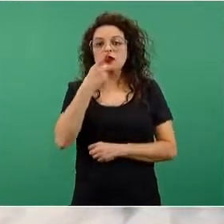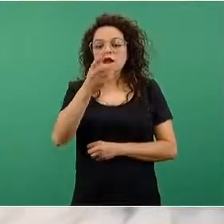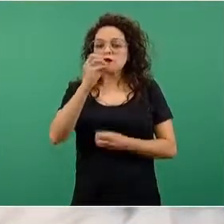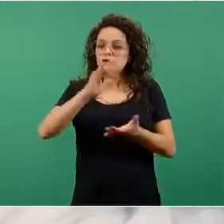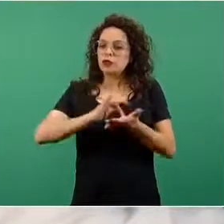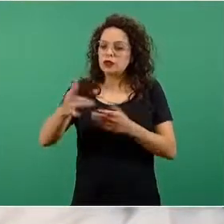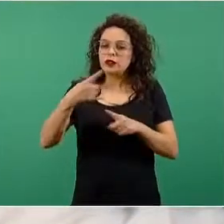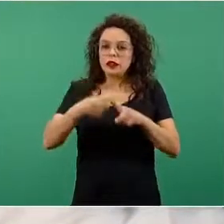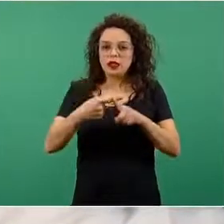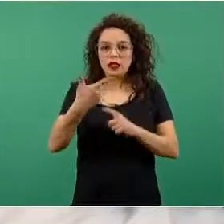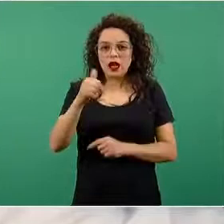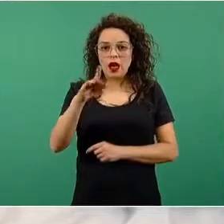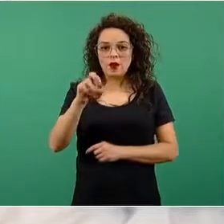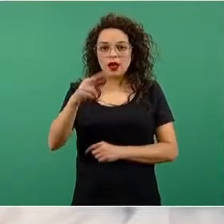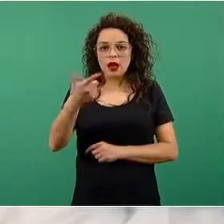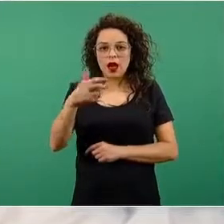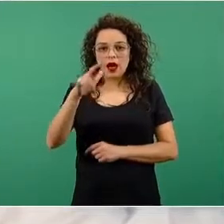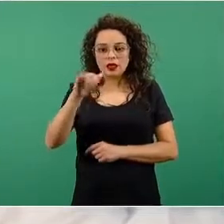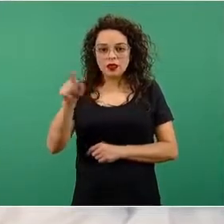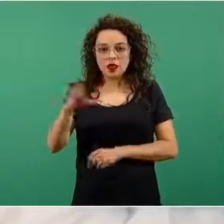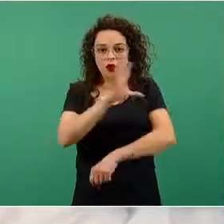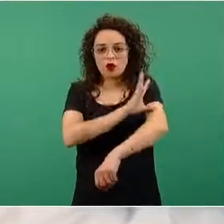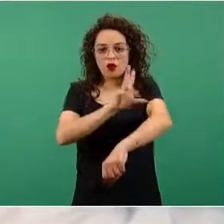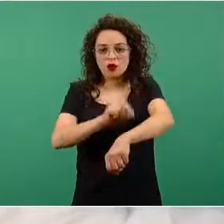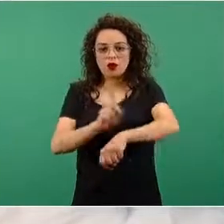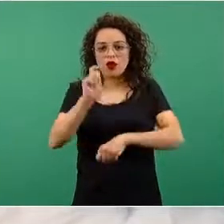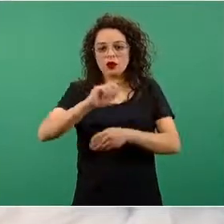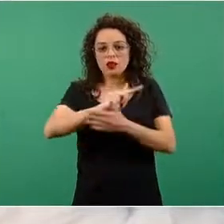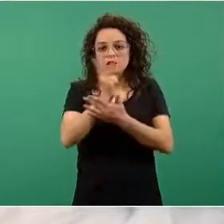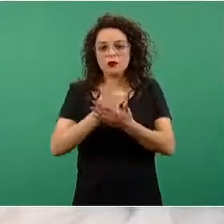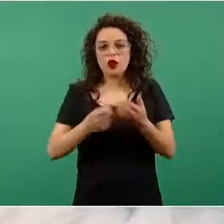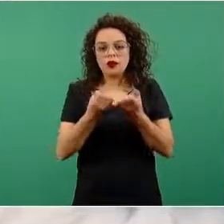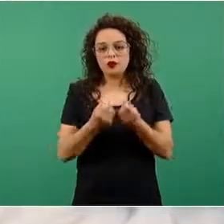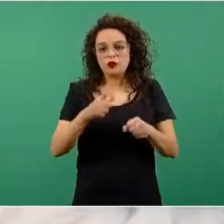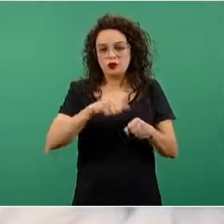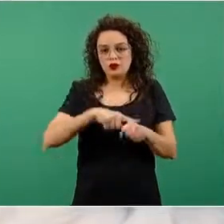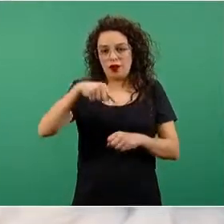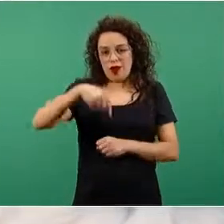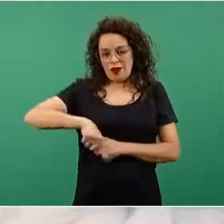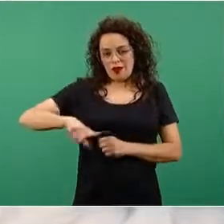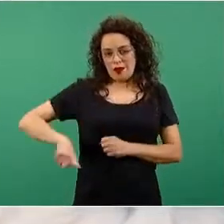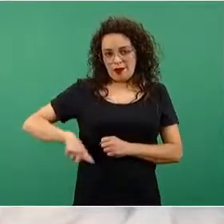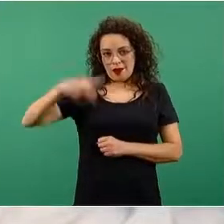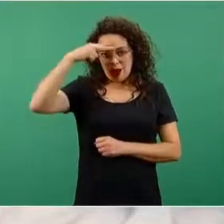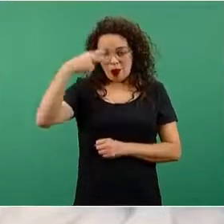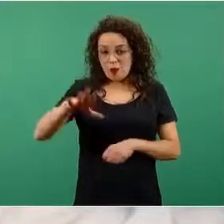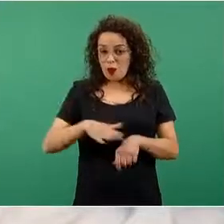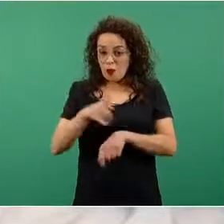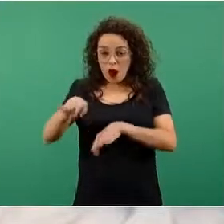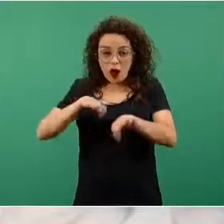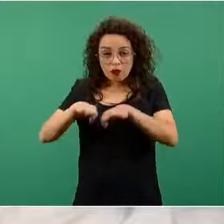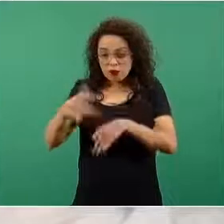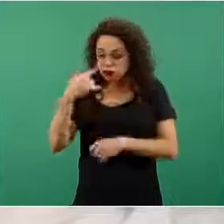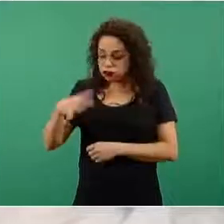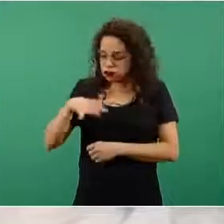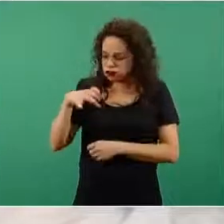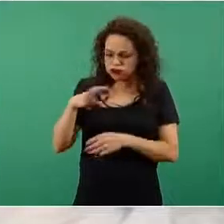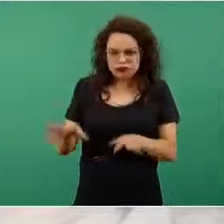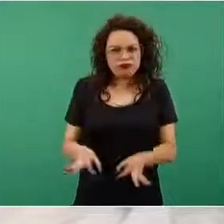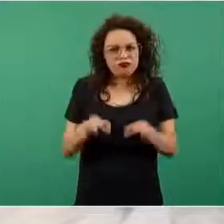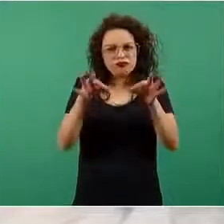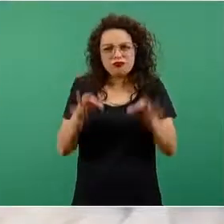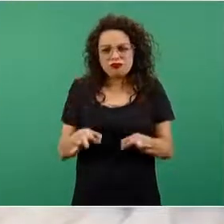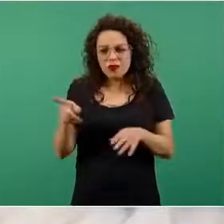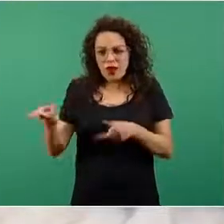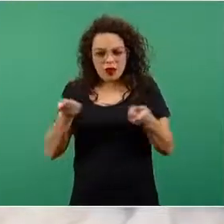García, el coordinador de los programas sociales del Gobierno de México, quien ha hecho un espléndido trabajo coordinando a todos